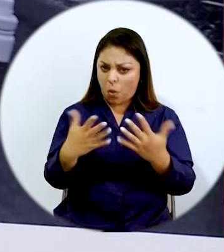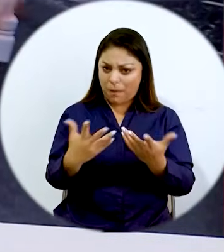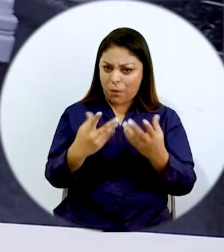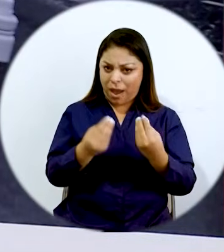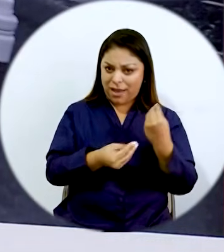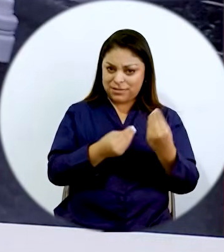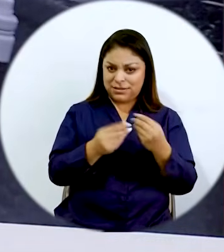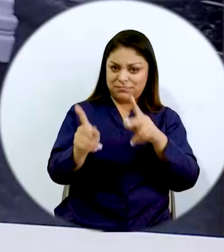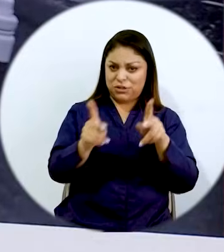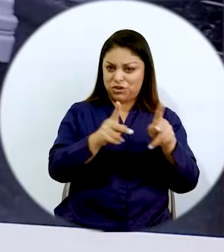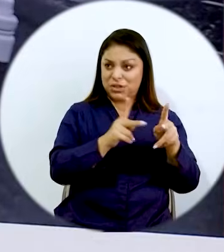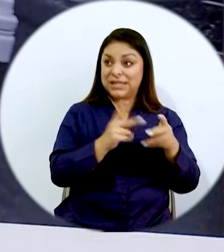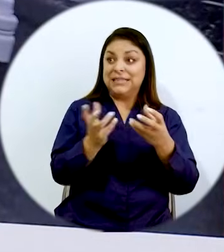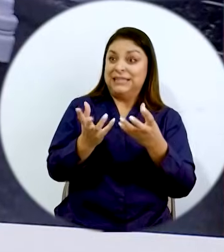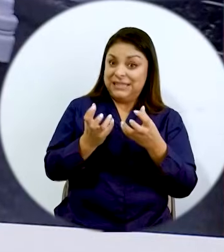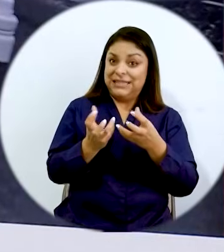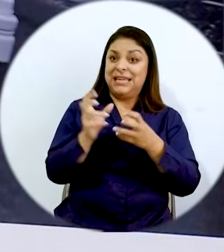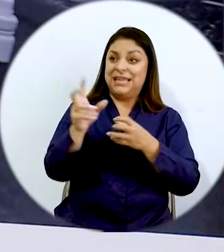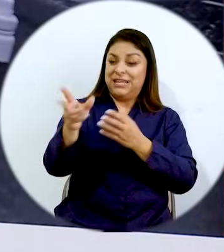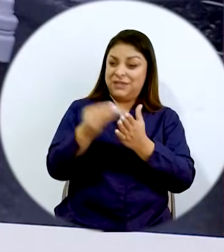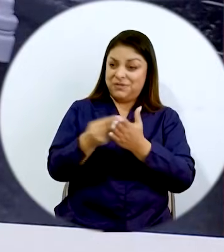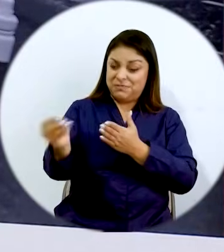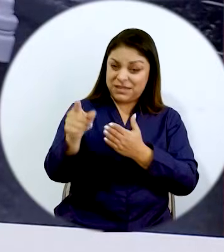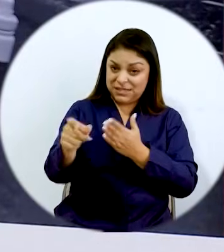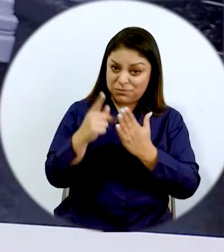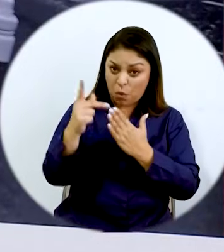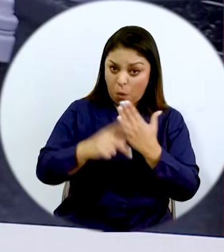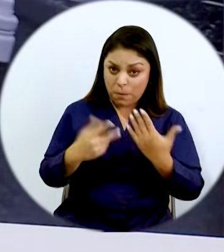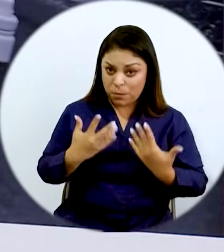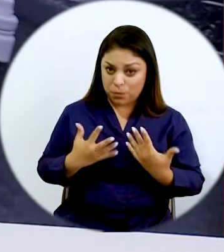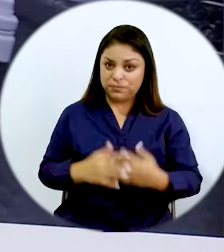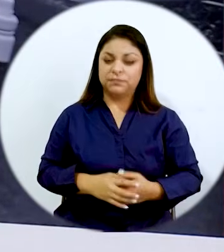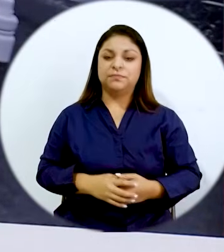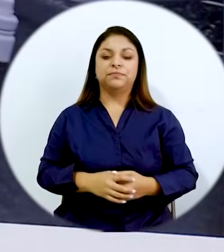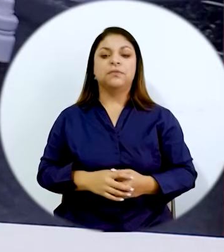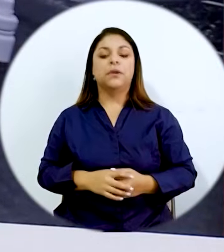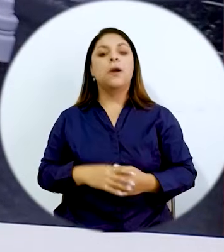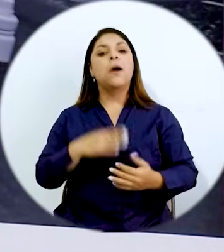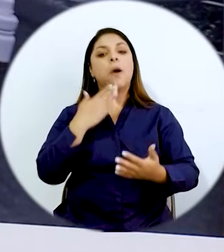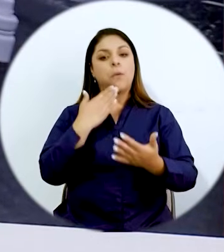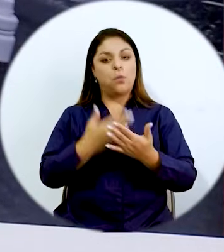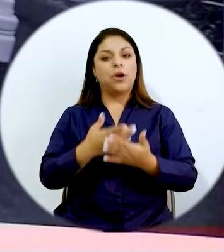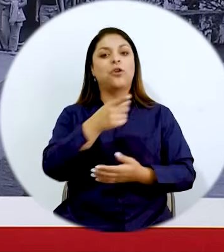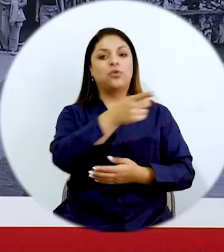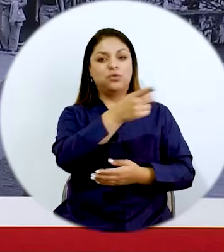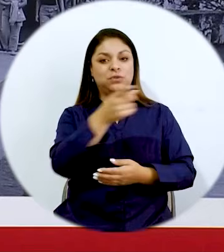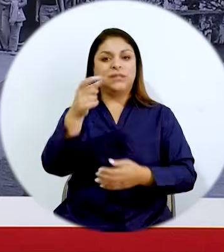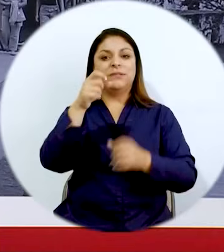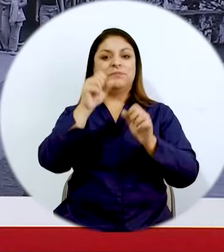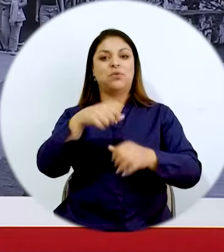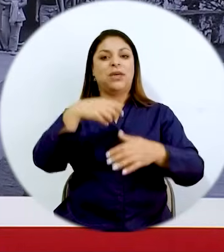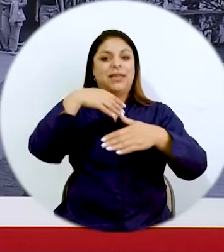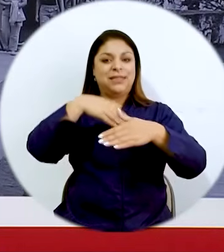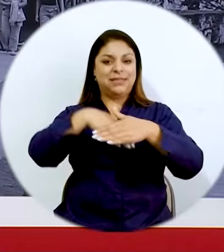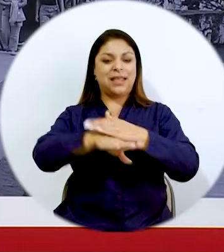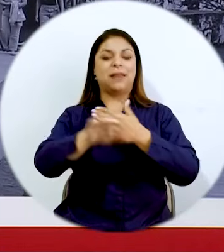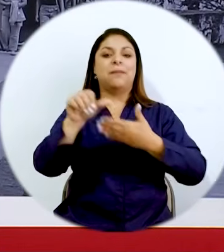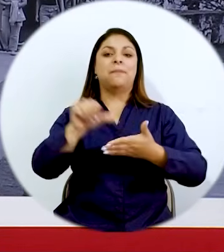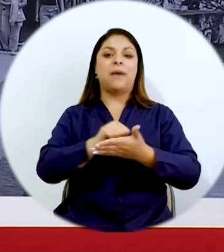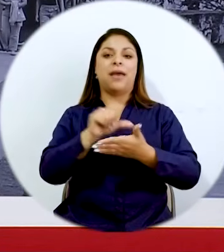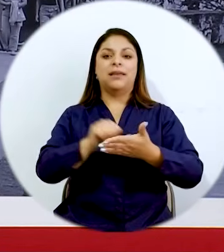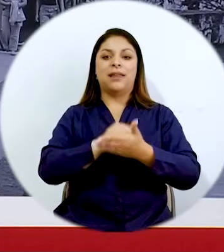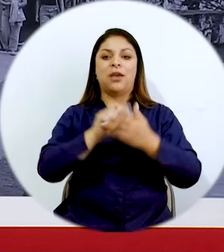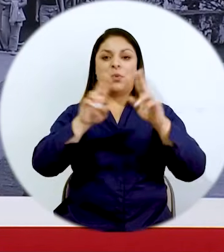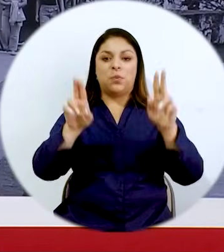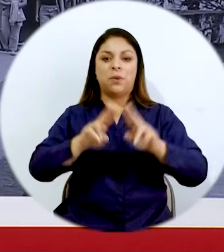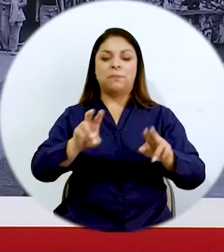nacional u otras personas involucradas en la industria que desean acceder al programa. Bueno, pueden entrar a nuestra página